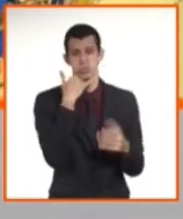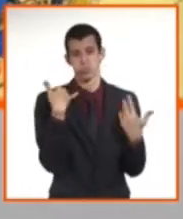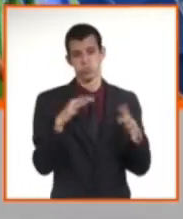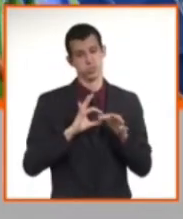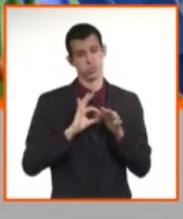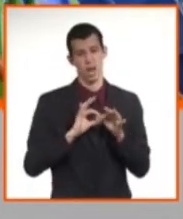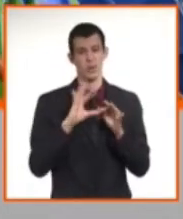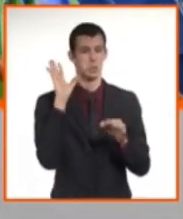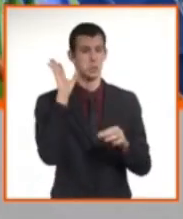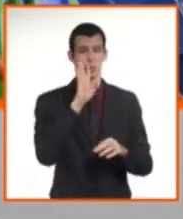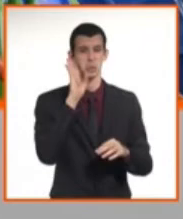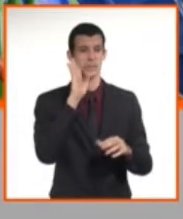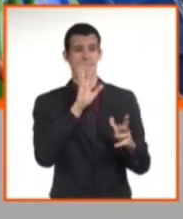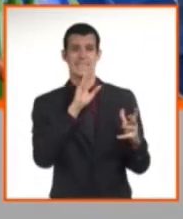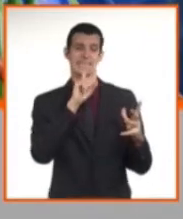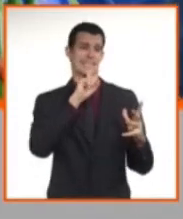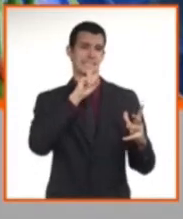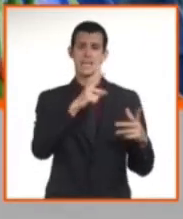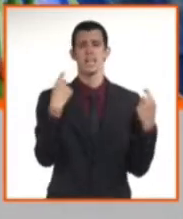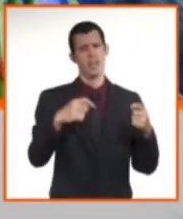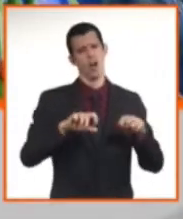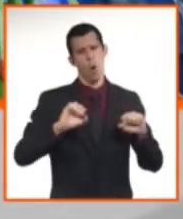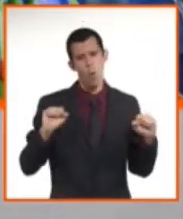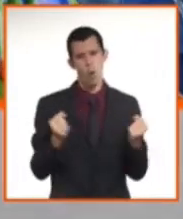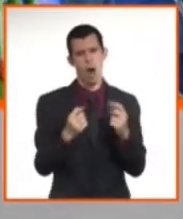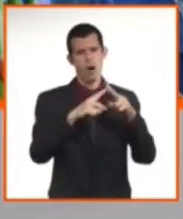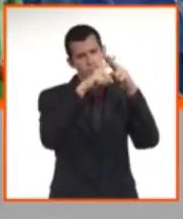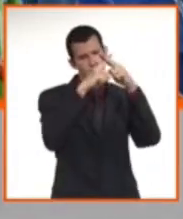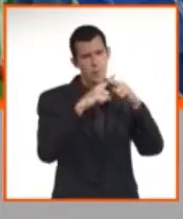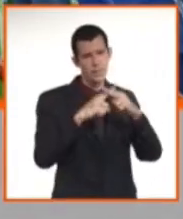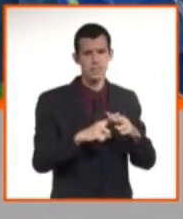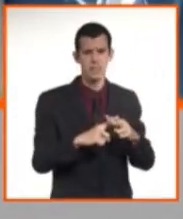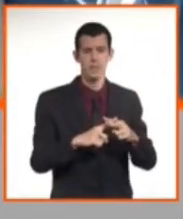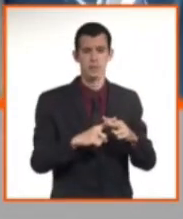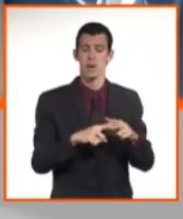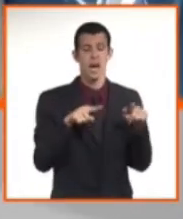que lleven a la pérdida del equipo. La disponibilidad técnica